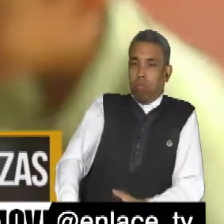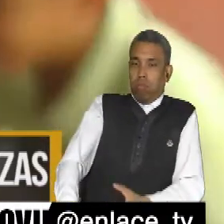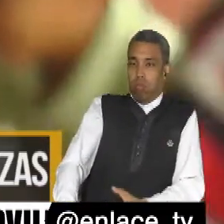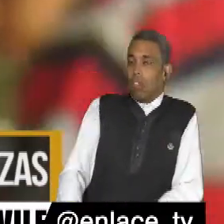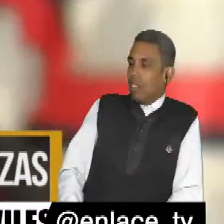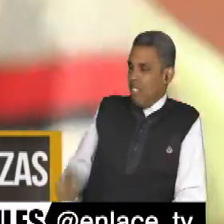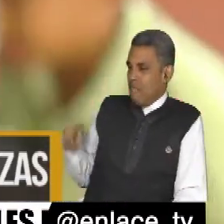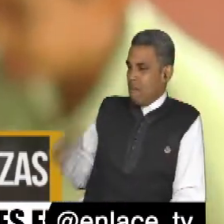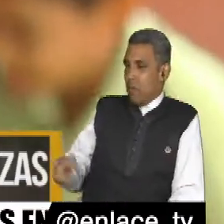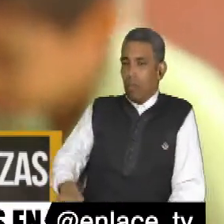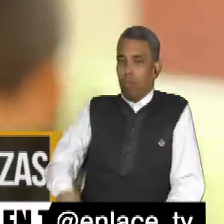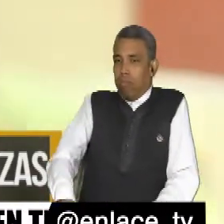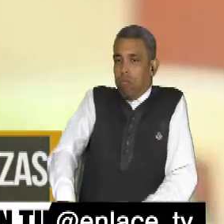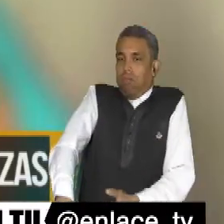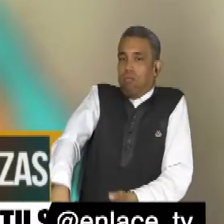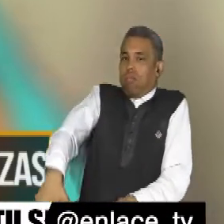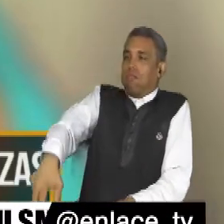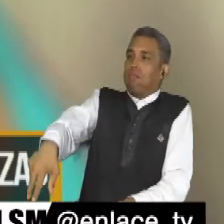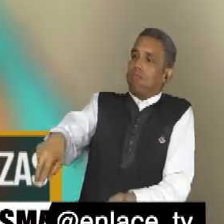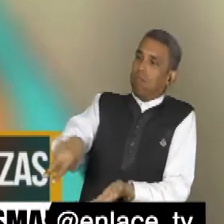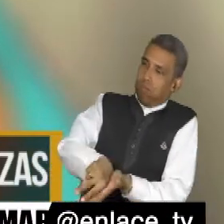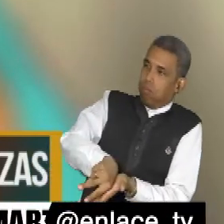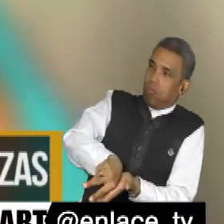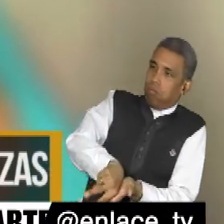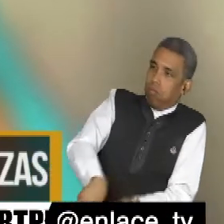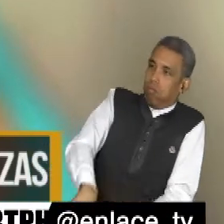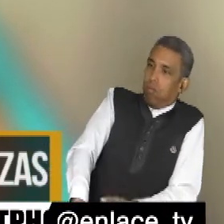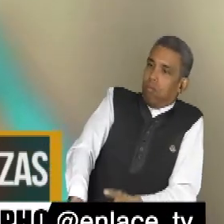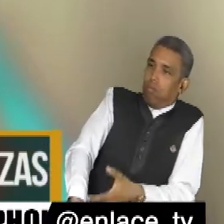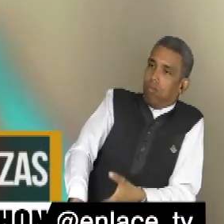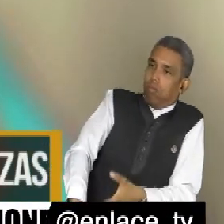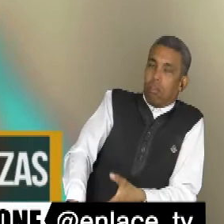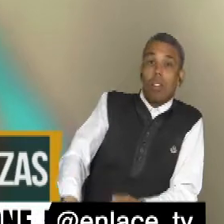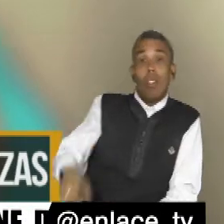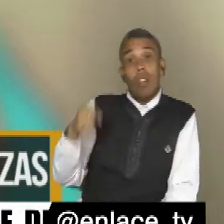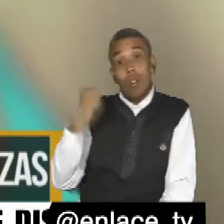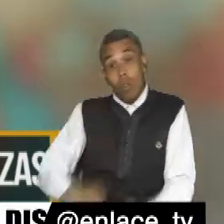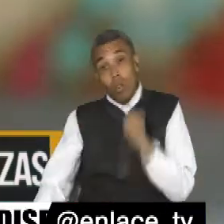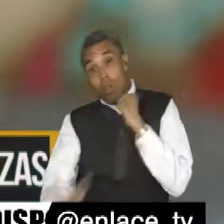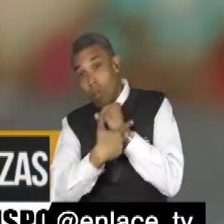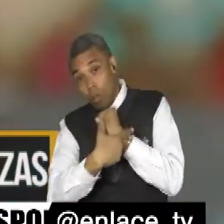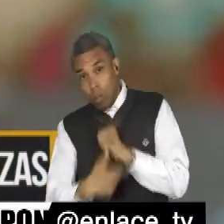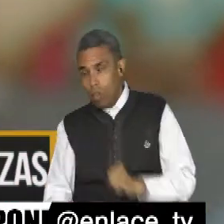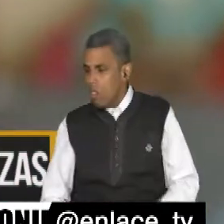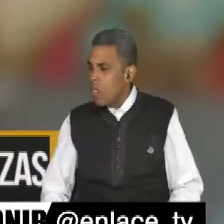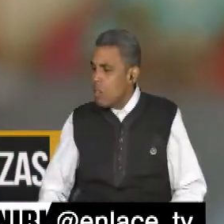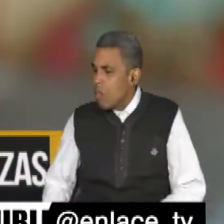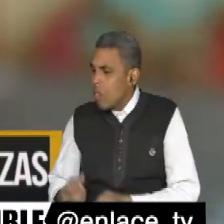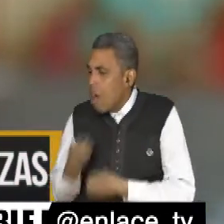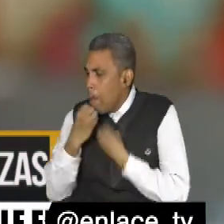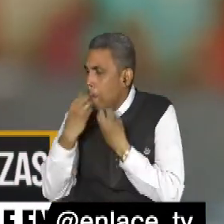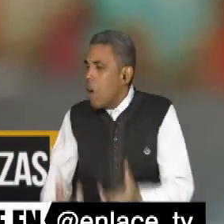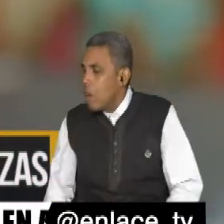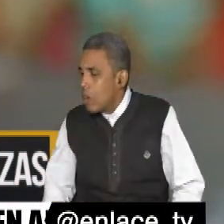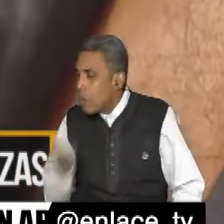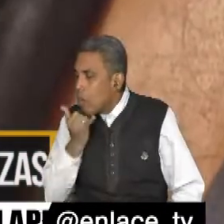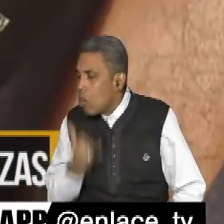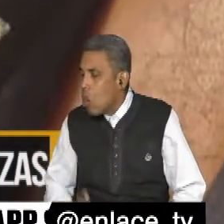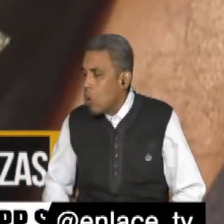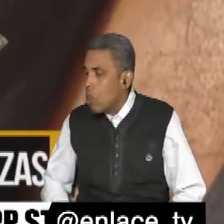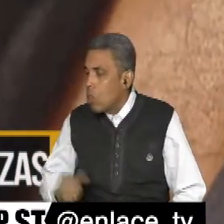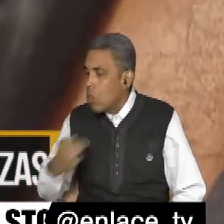Que si yo no decía nada me iban a matar un hijo. Bueno, todas esas cosas. ¿Qué pasó con la finca, con las cosas que usted